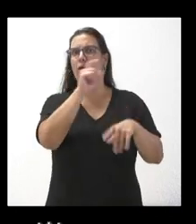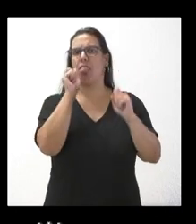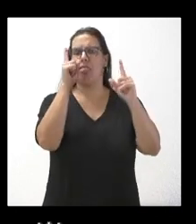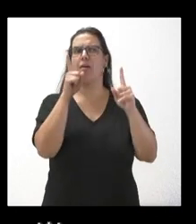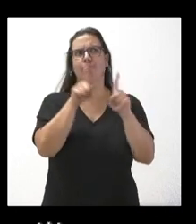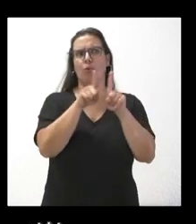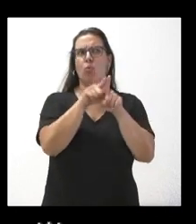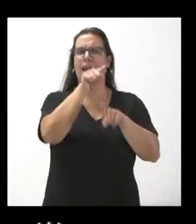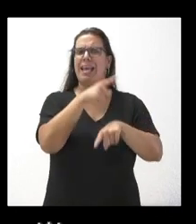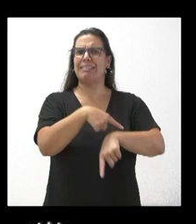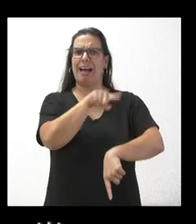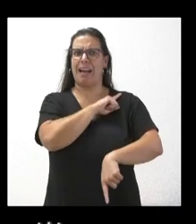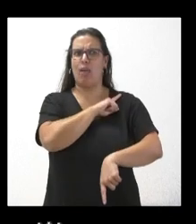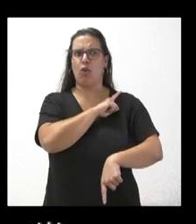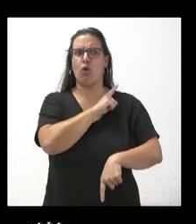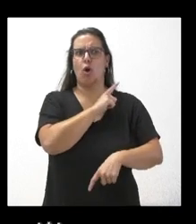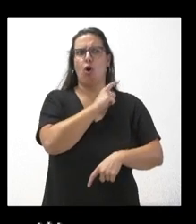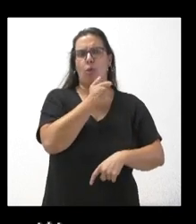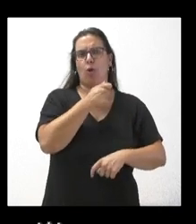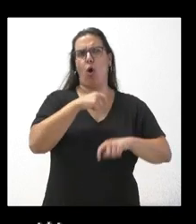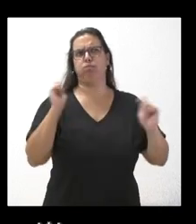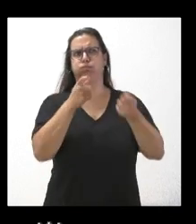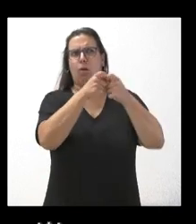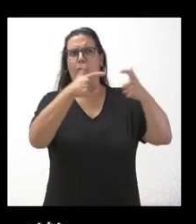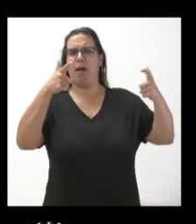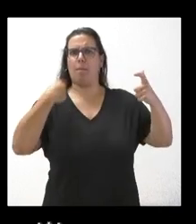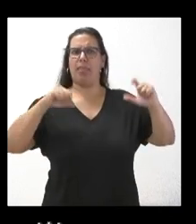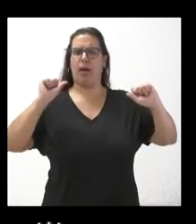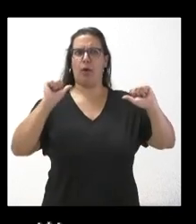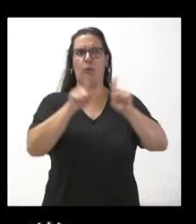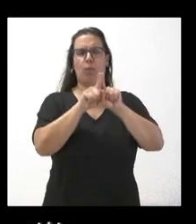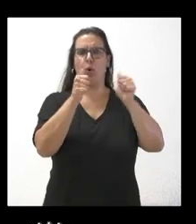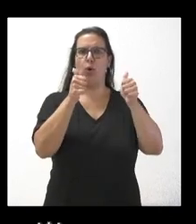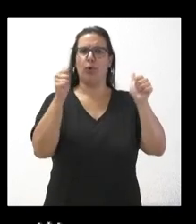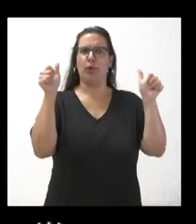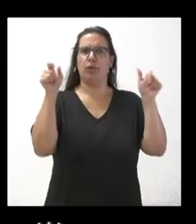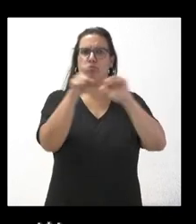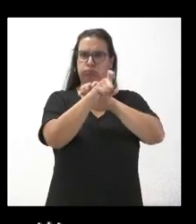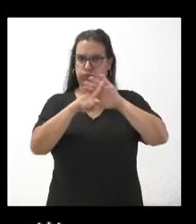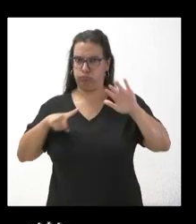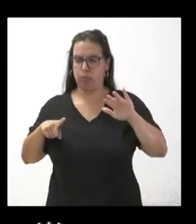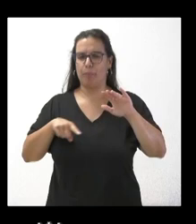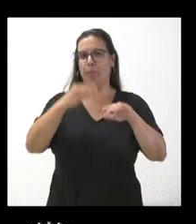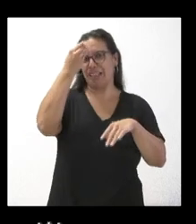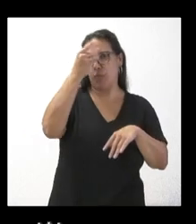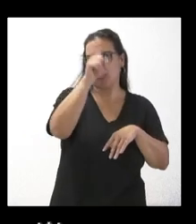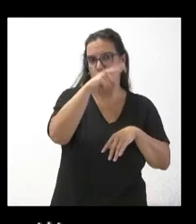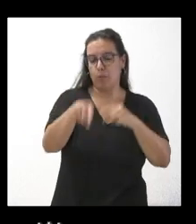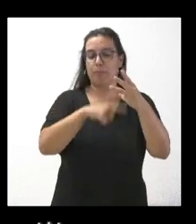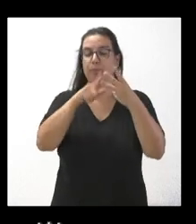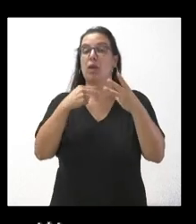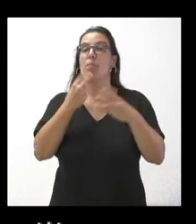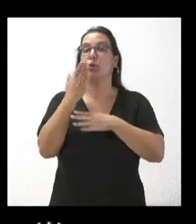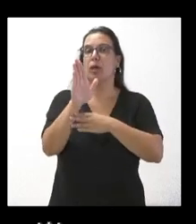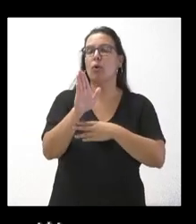con este tema y que está empezando a desinflarse. No sé si esta cuestión la están teniendo en cuenta. Y luego, para el portavoz, quería saber si nos podía hacer